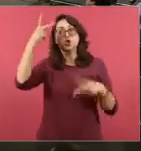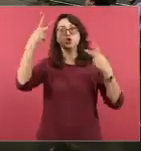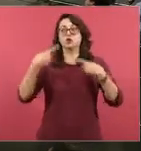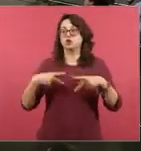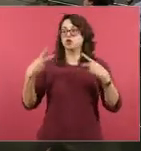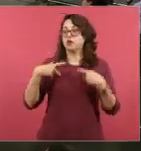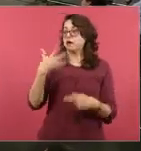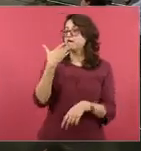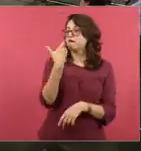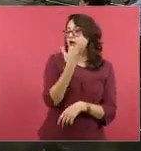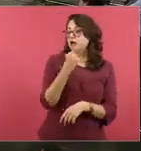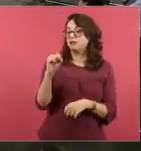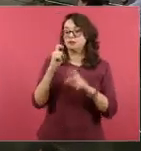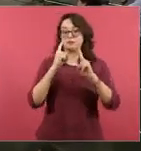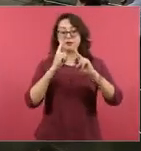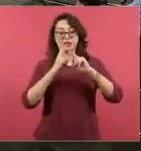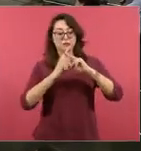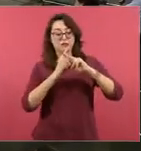diferentes formas.